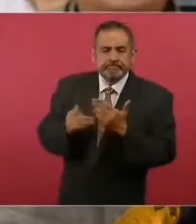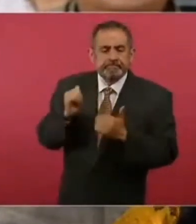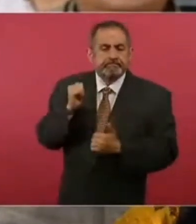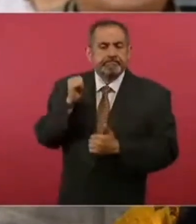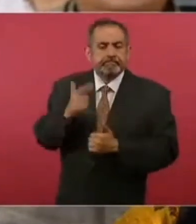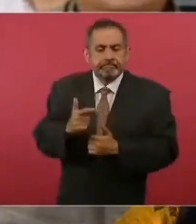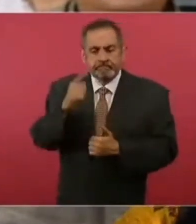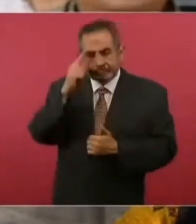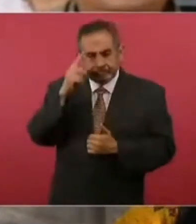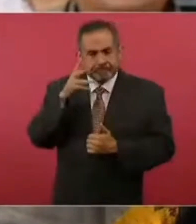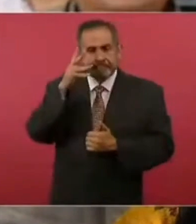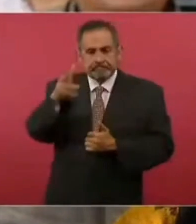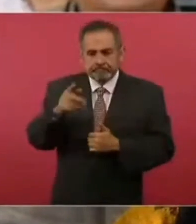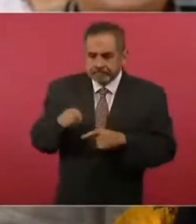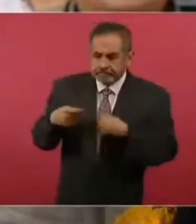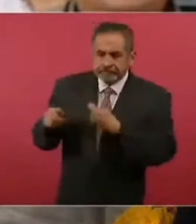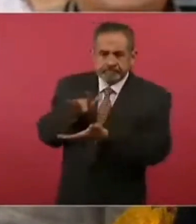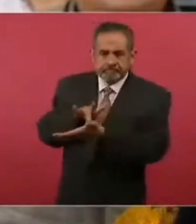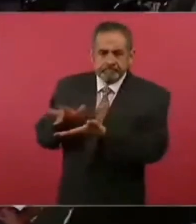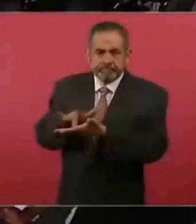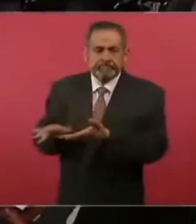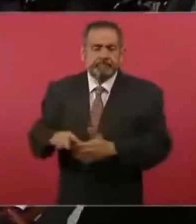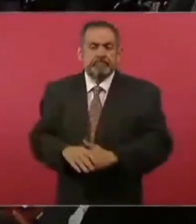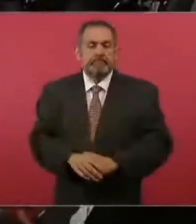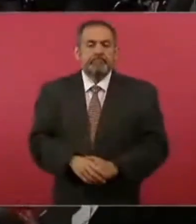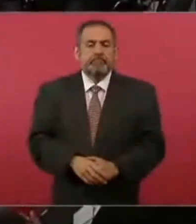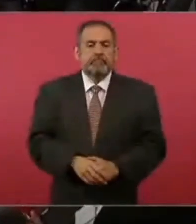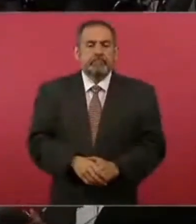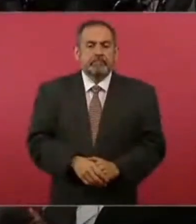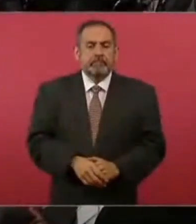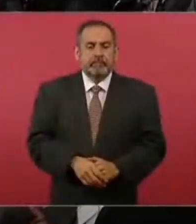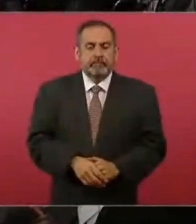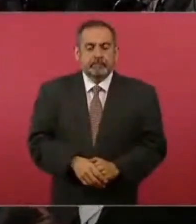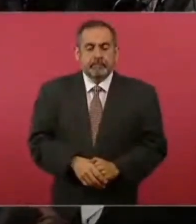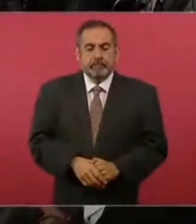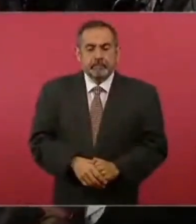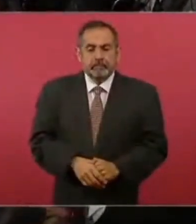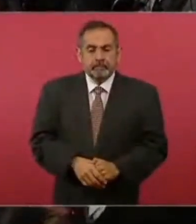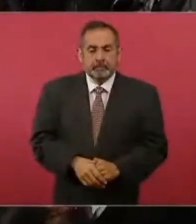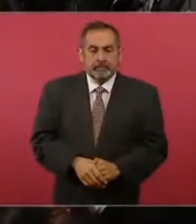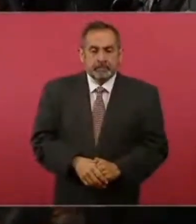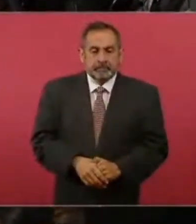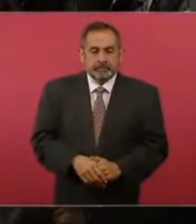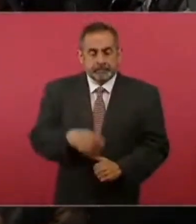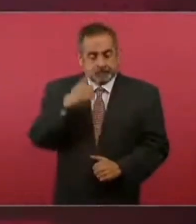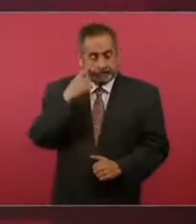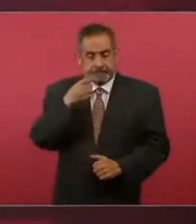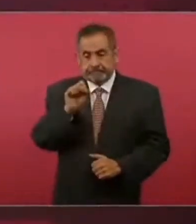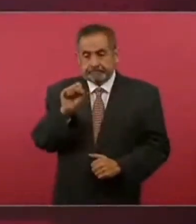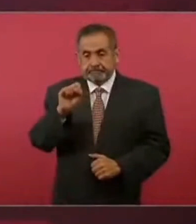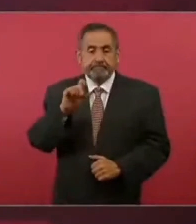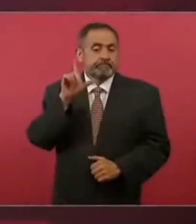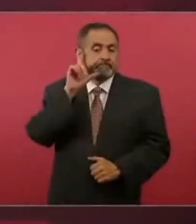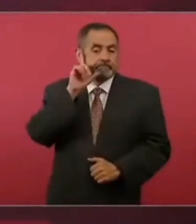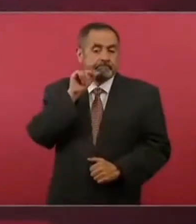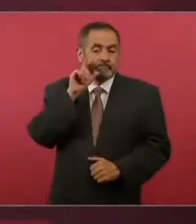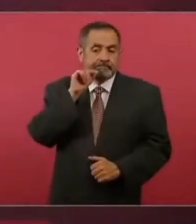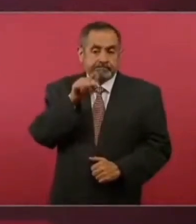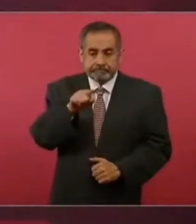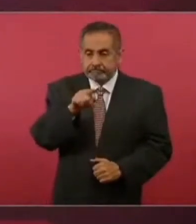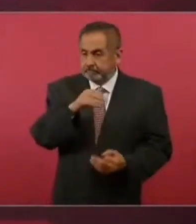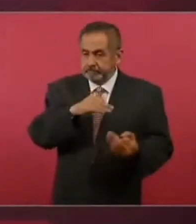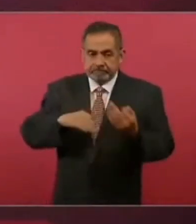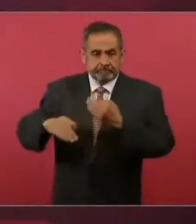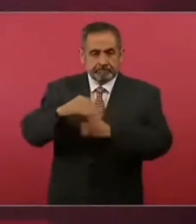pendientes para entrar en los programas? Gracias. Sí, bueno, pues el sábado, mañana,